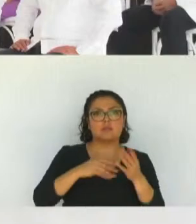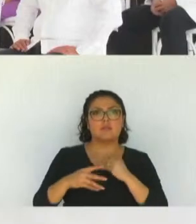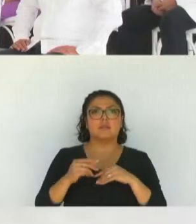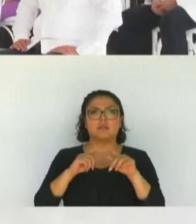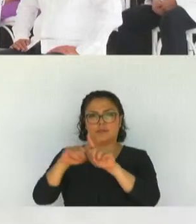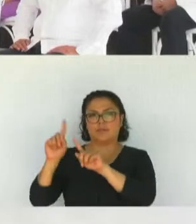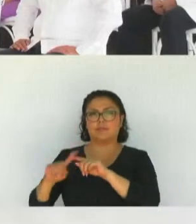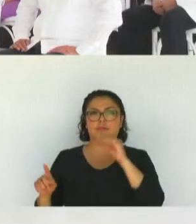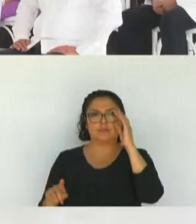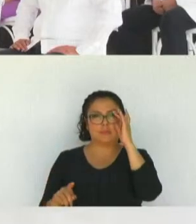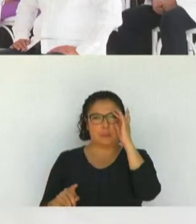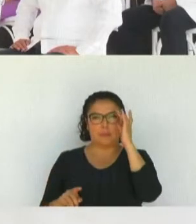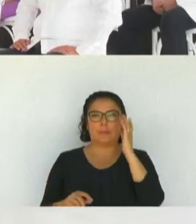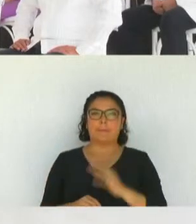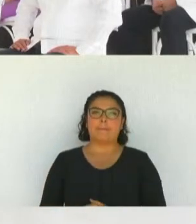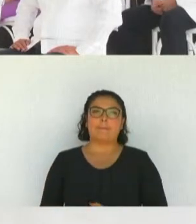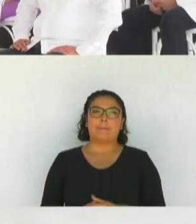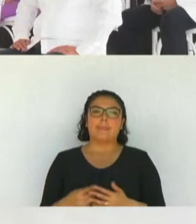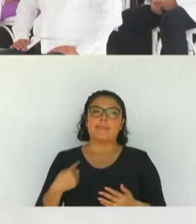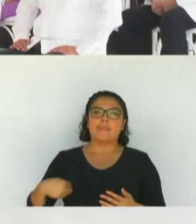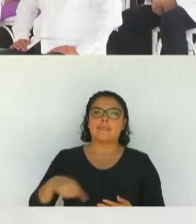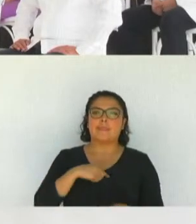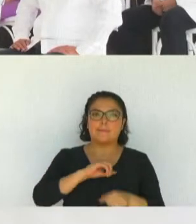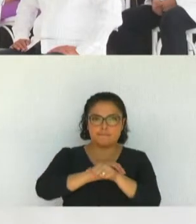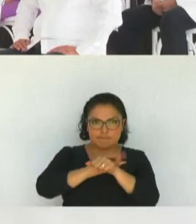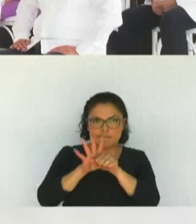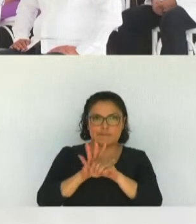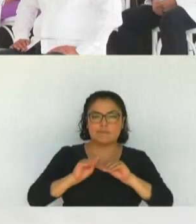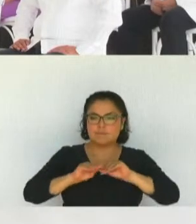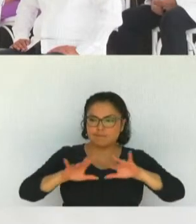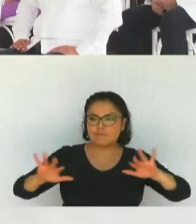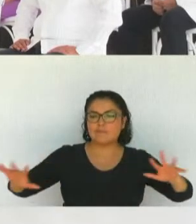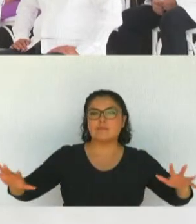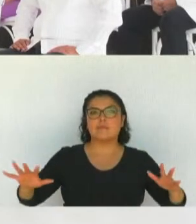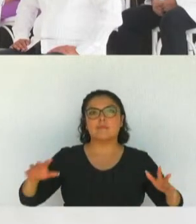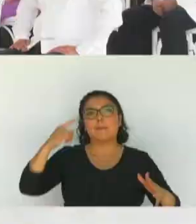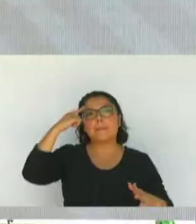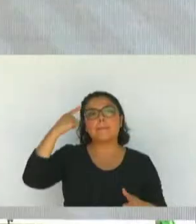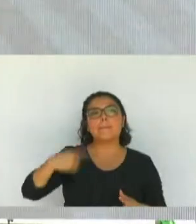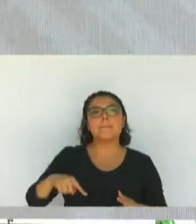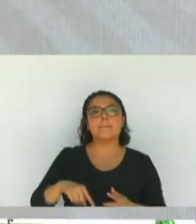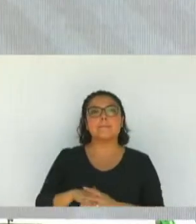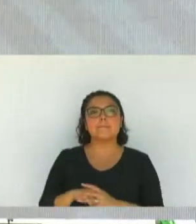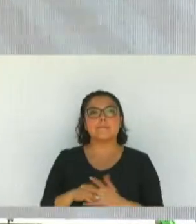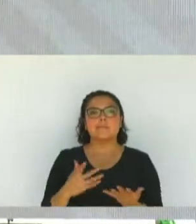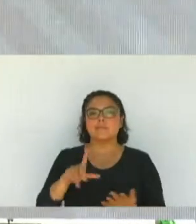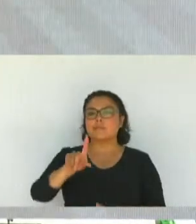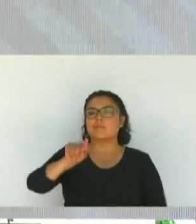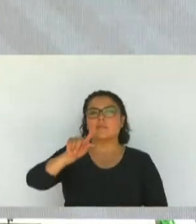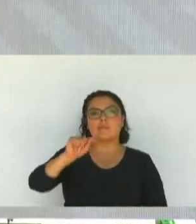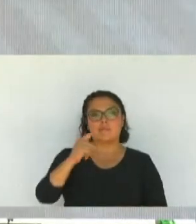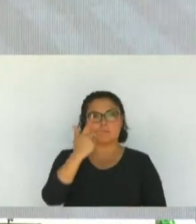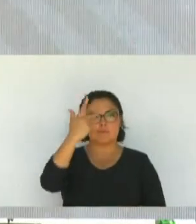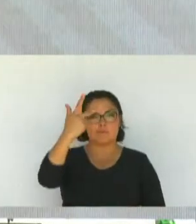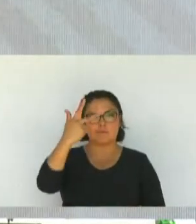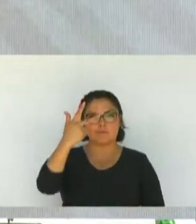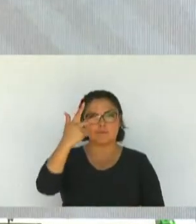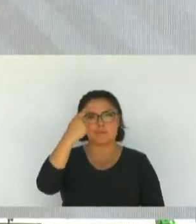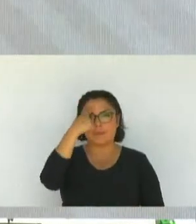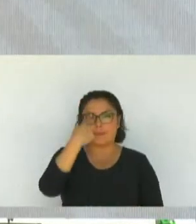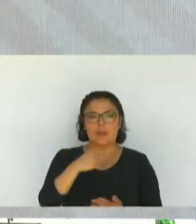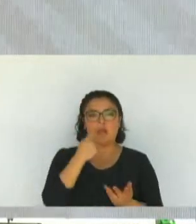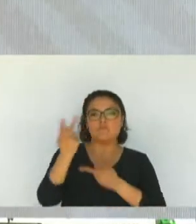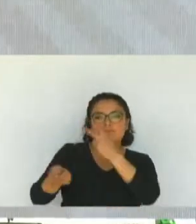de epidemiológica para buscar esta solución. Se diseñó el aplicativo de 78 reactivos, que eran diferentes además para cada